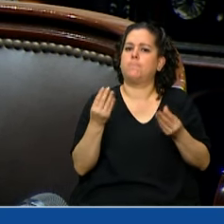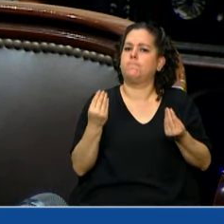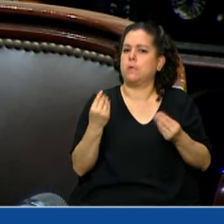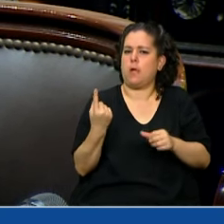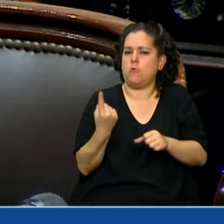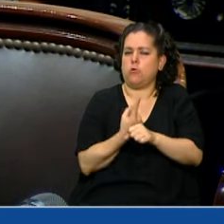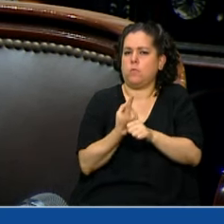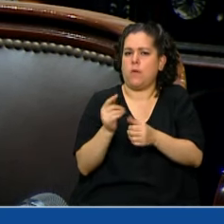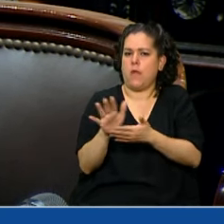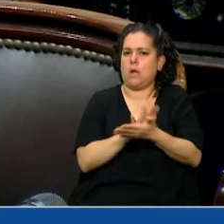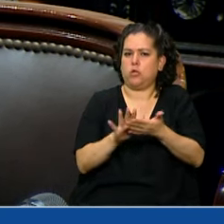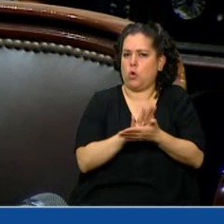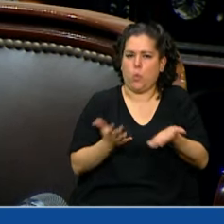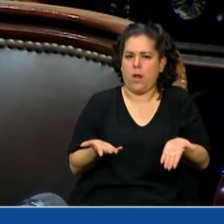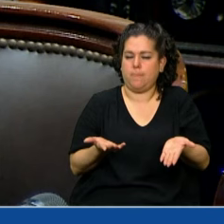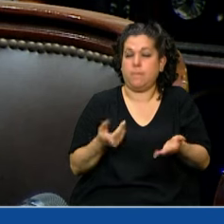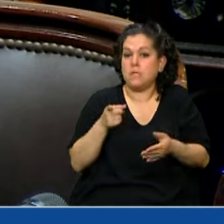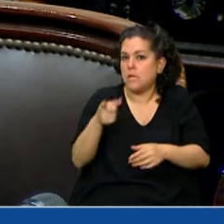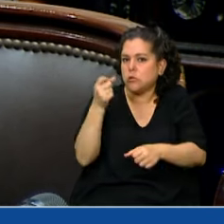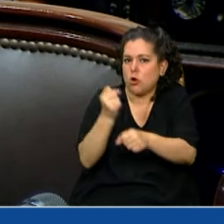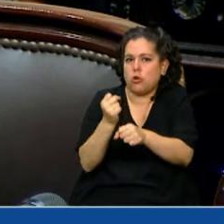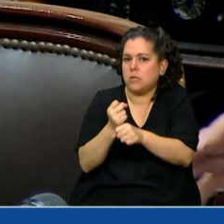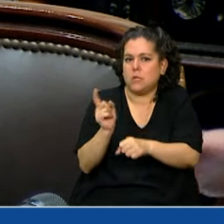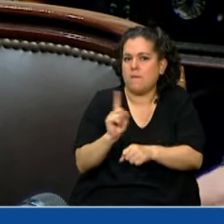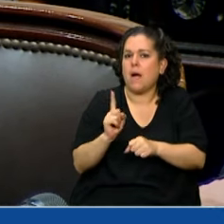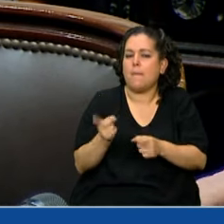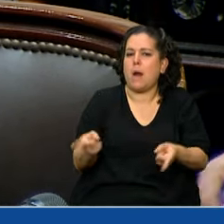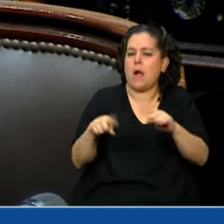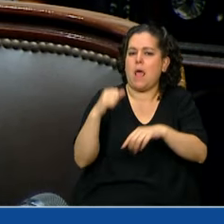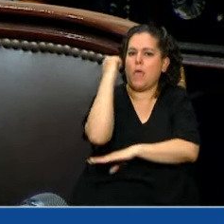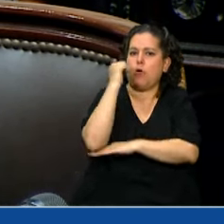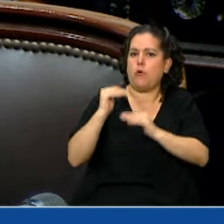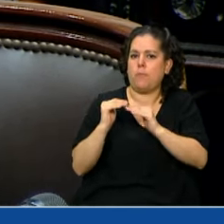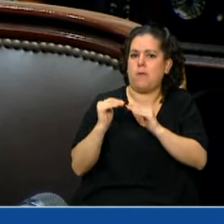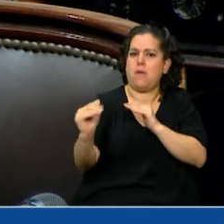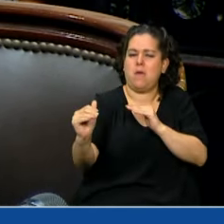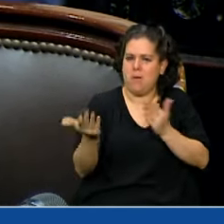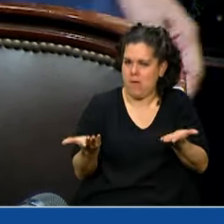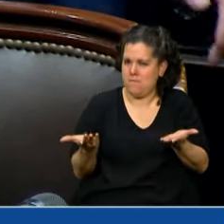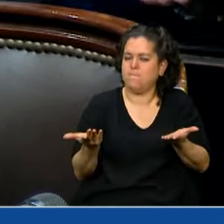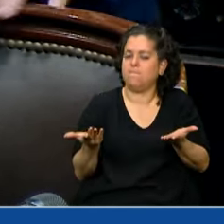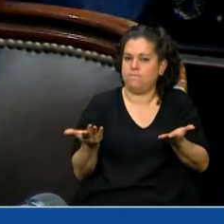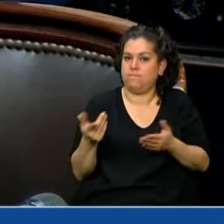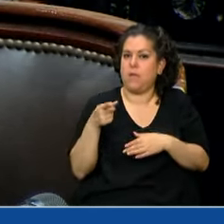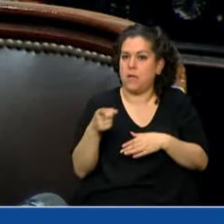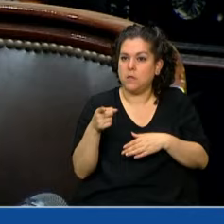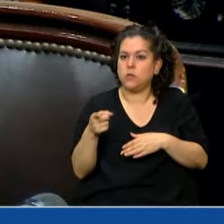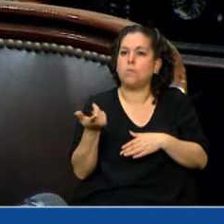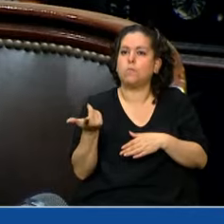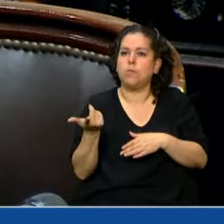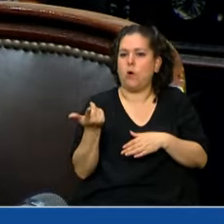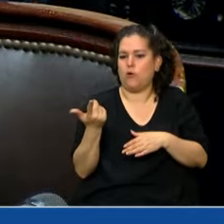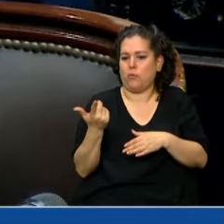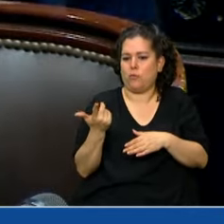resolver si no se trabaja para estabilizar la economía cosa que no